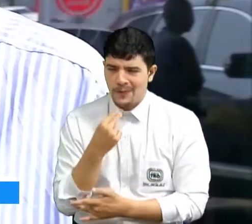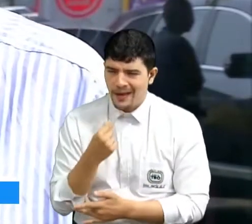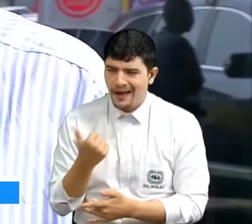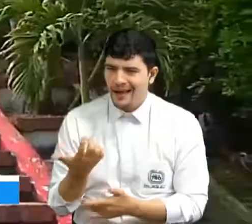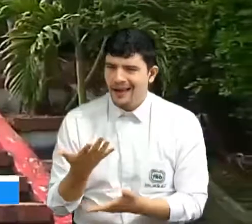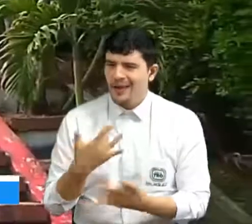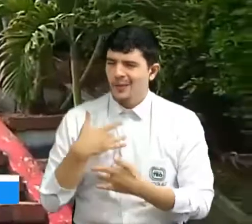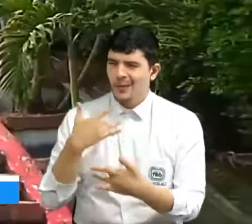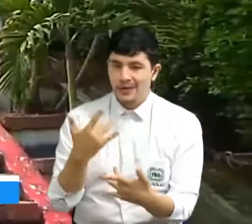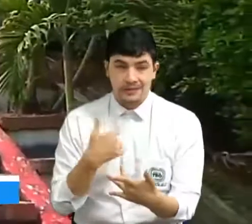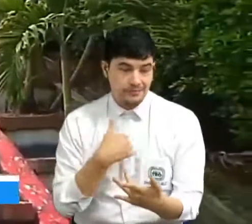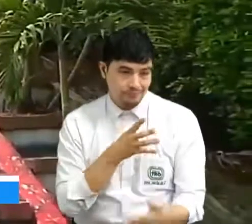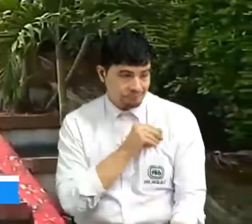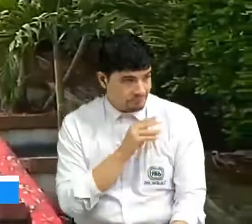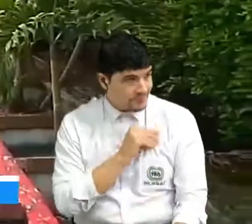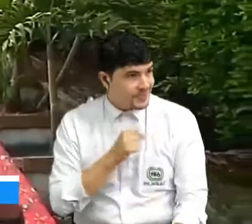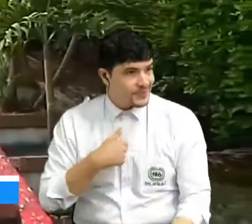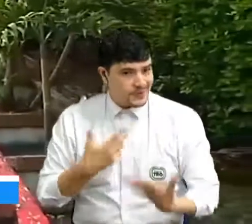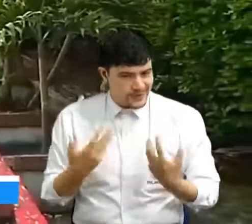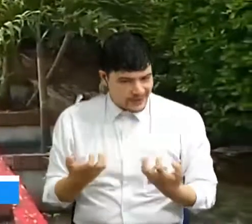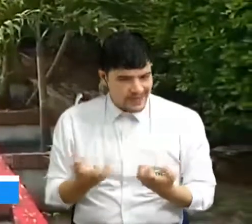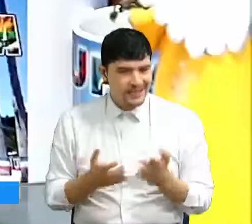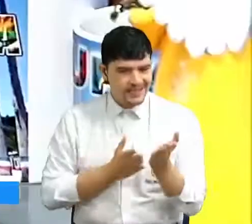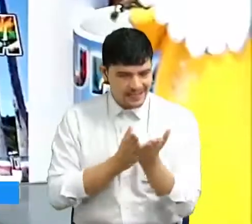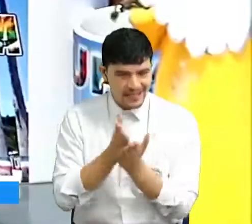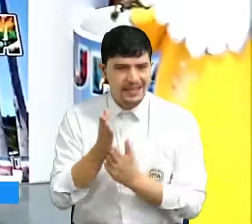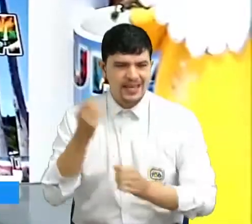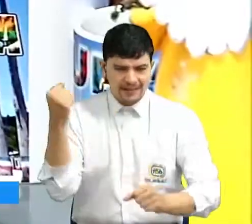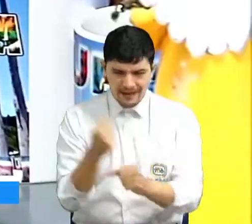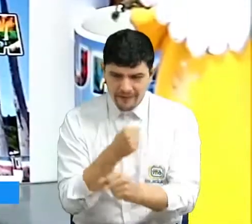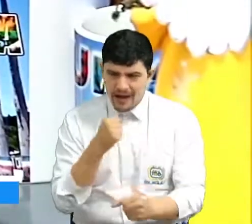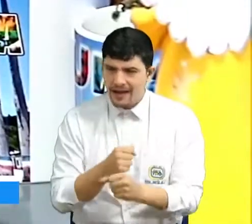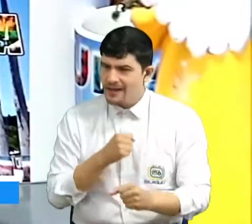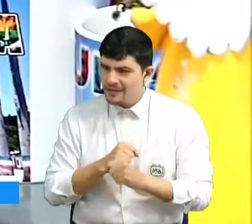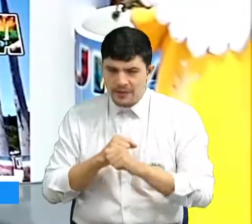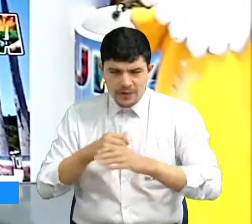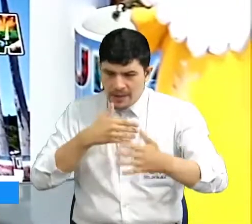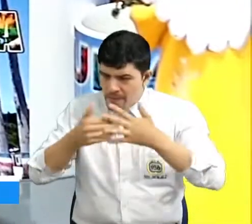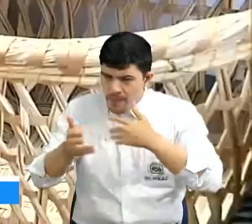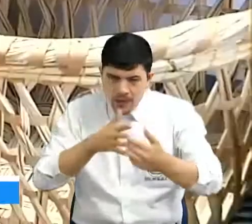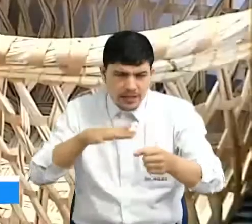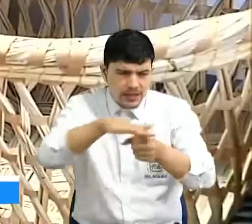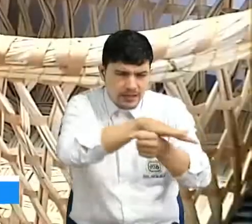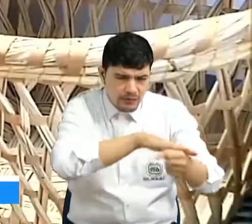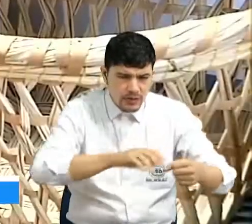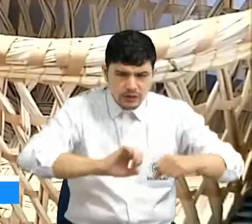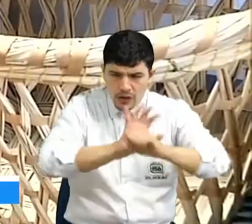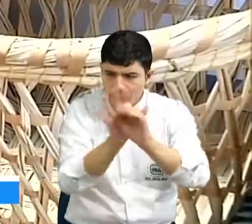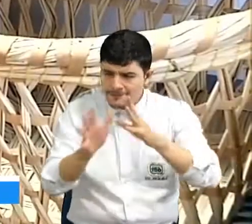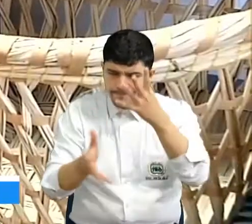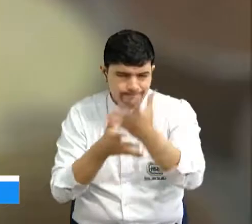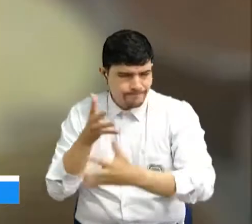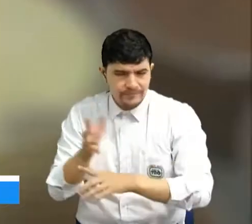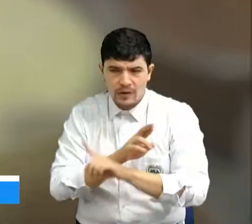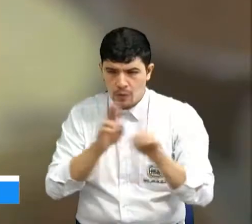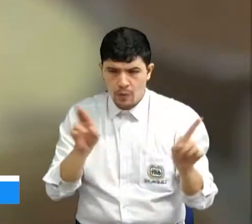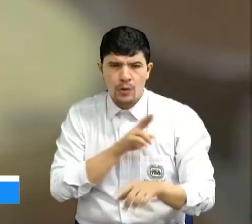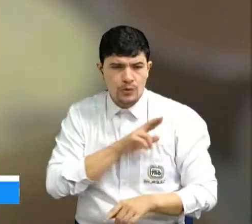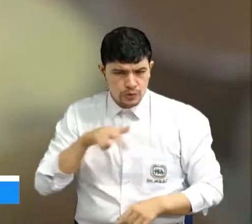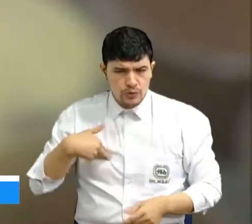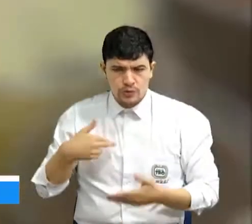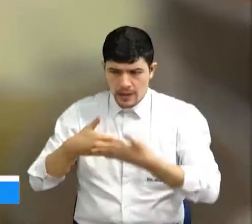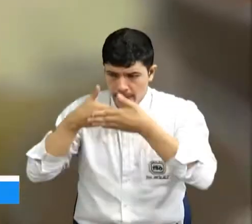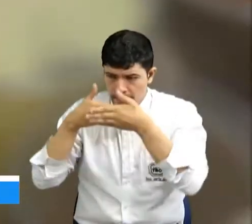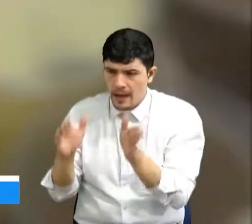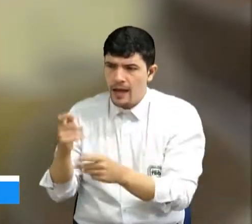mí a uno le da el ánimo de seguir trabajando de frente sin importar la situación que estamos pasando hemos reactivado la línea de la